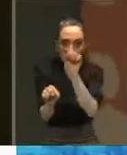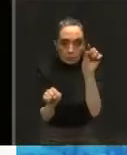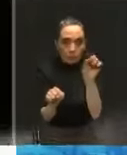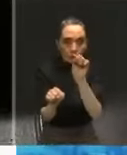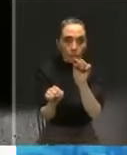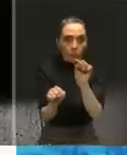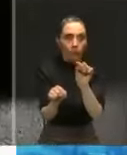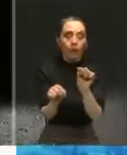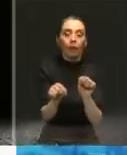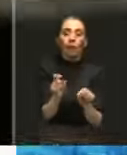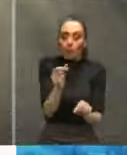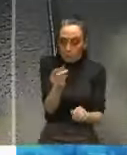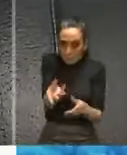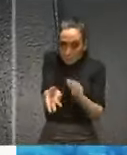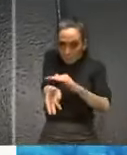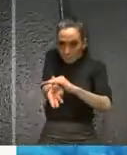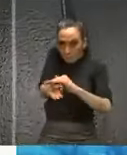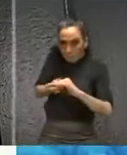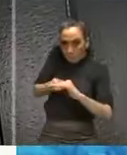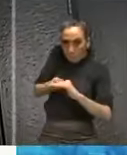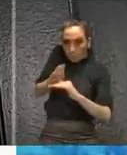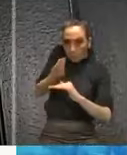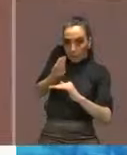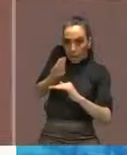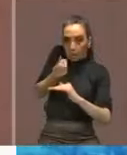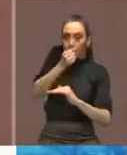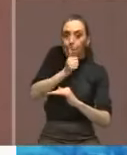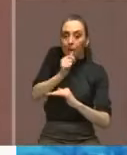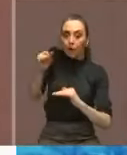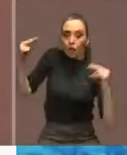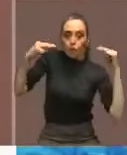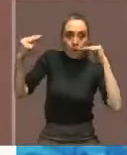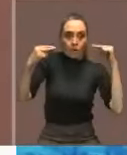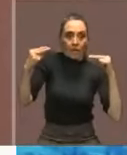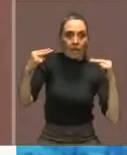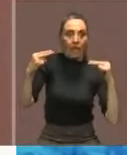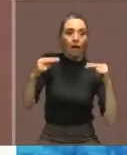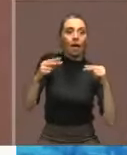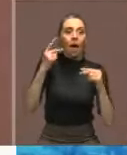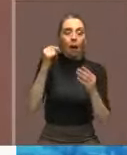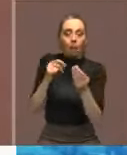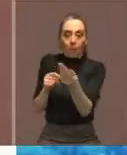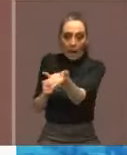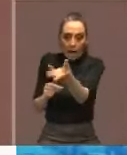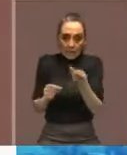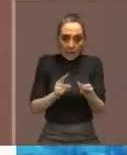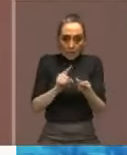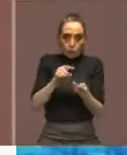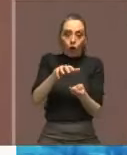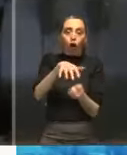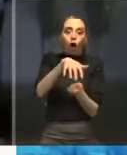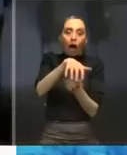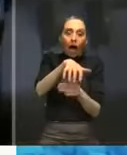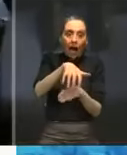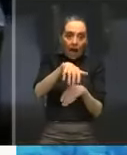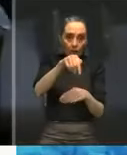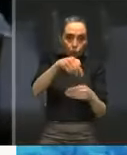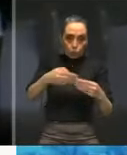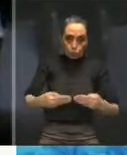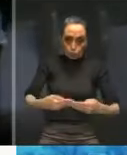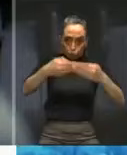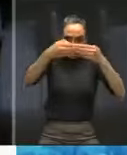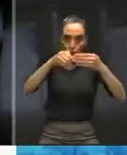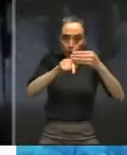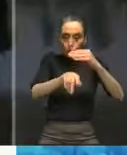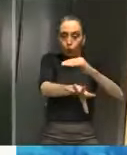el hueco para sacar la plata ahora es más privado. Te lo tiraba hacia afuera, ahora no, solamente te abre la compuerta y tú tienes que sacar